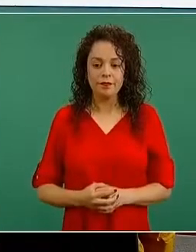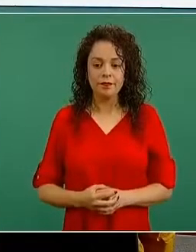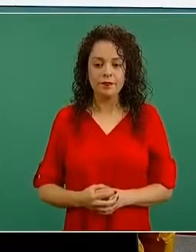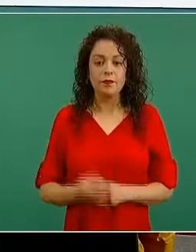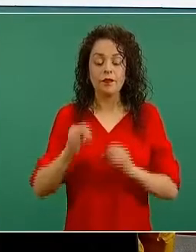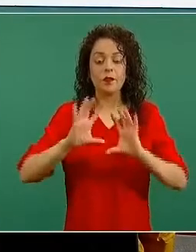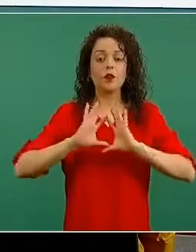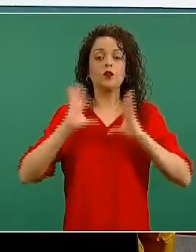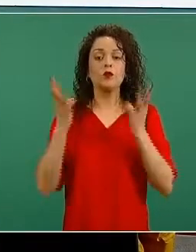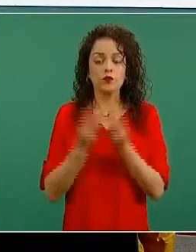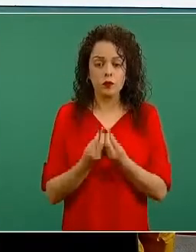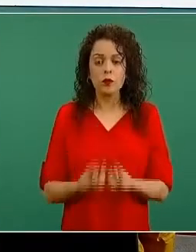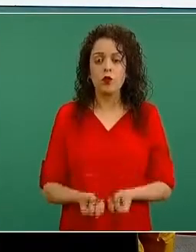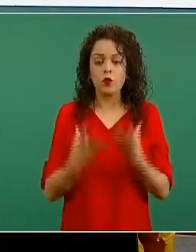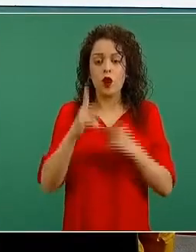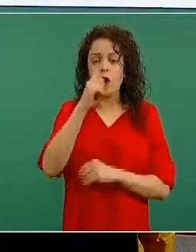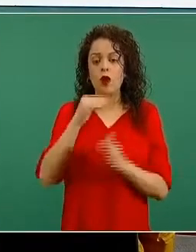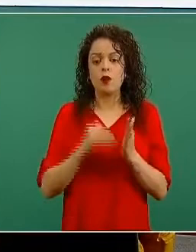de